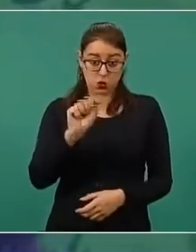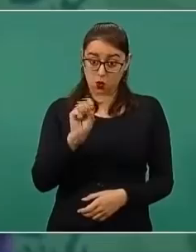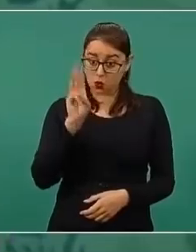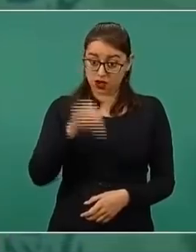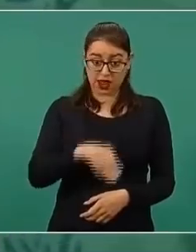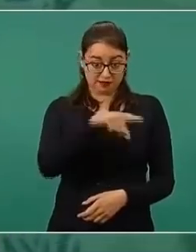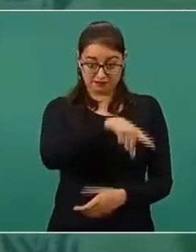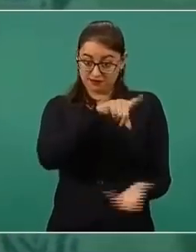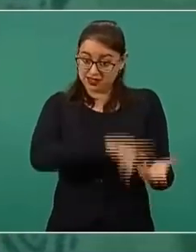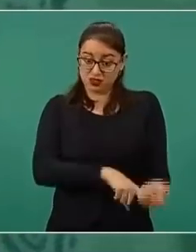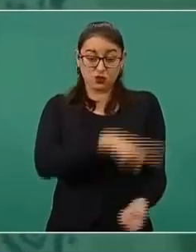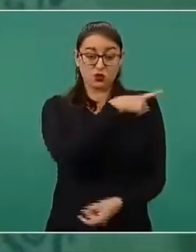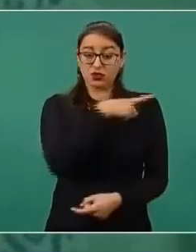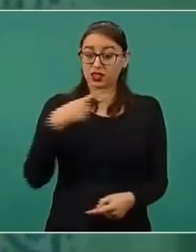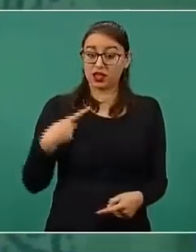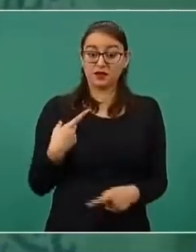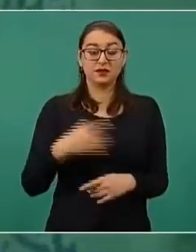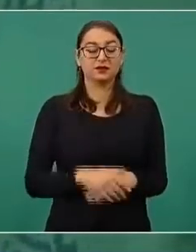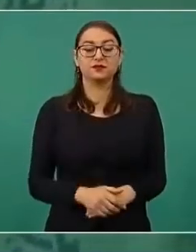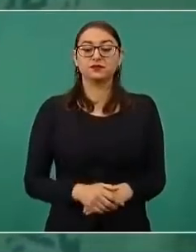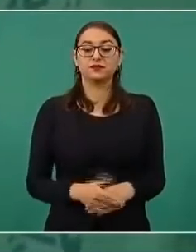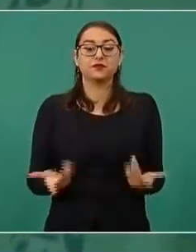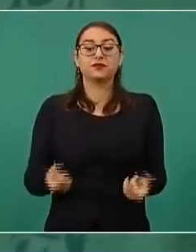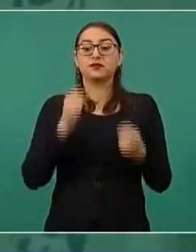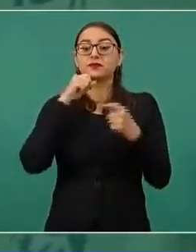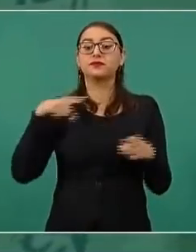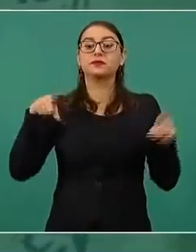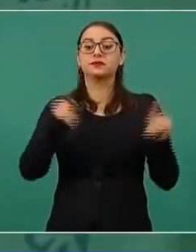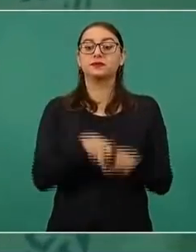Es como la reforma al Poder Judicial, ¿a quién le corresponde?